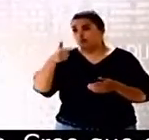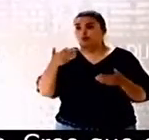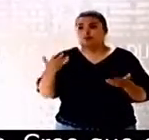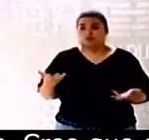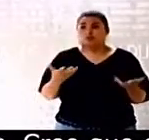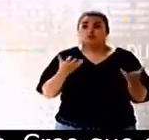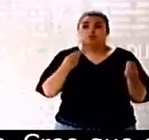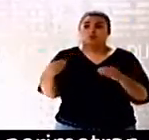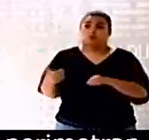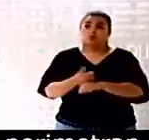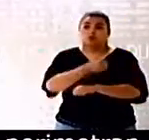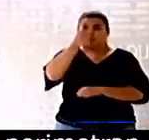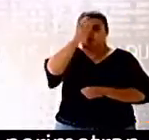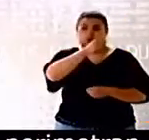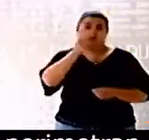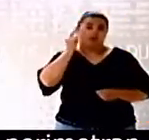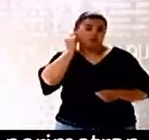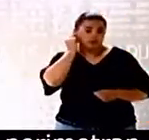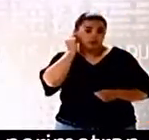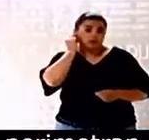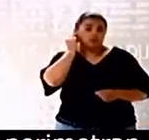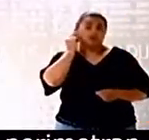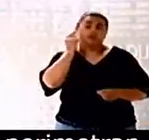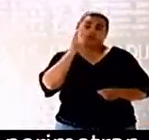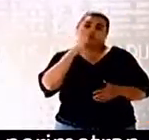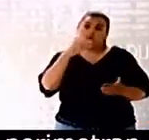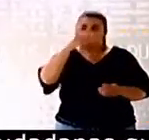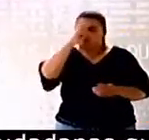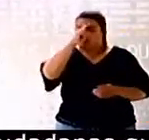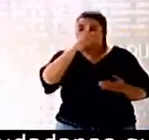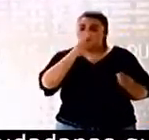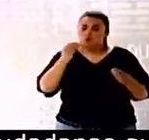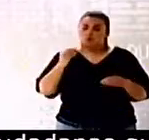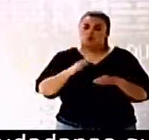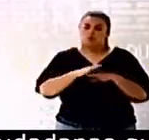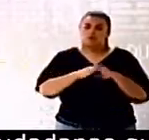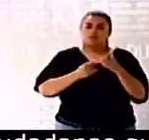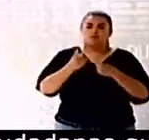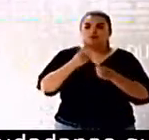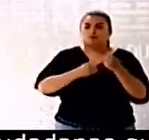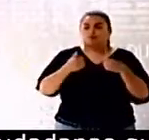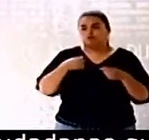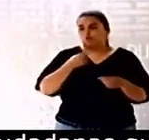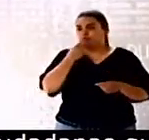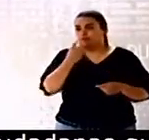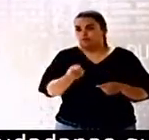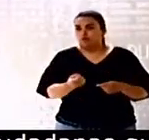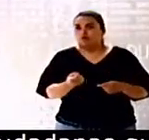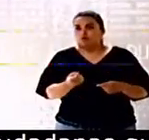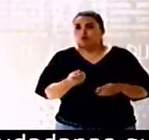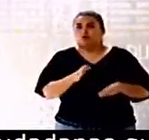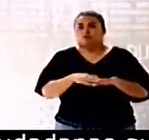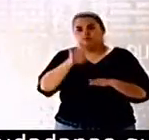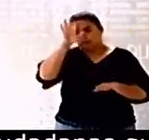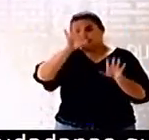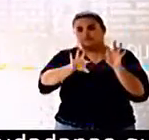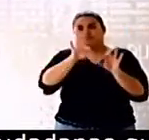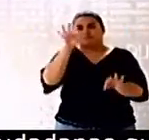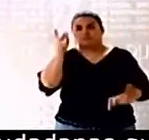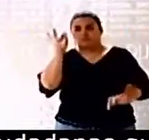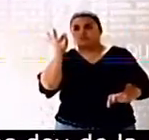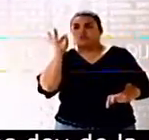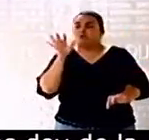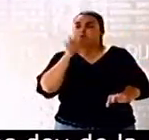muchos ciudadanos y ciudadanas que asisten con preocupación a esta información que yo les doy de la decisión ante